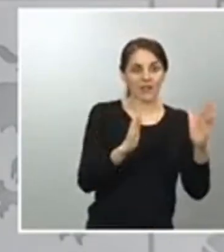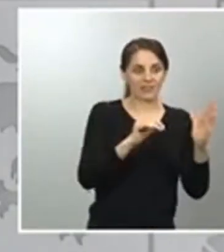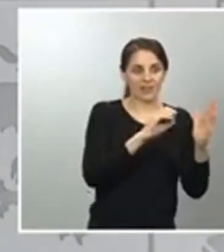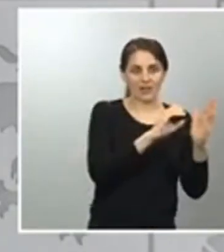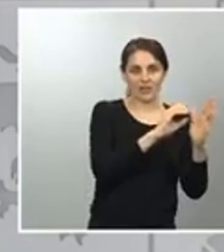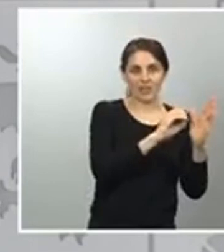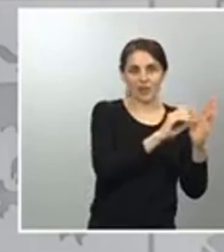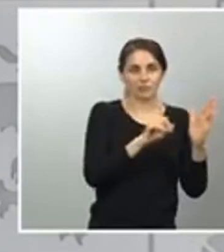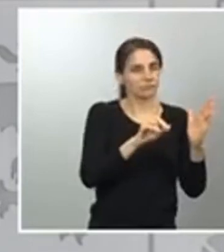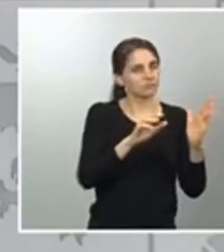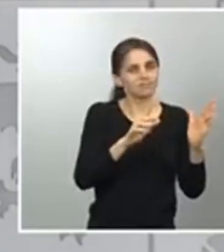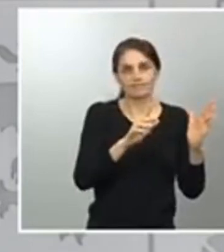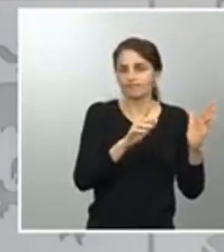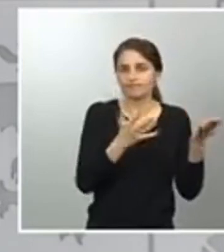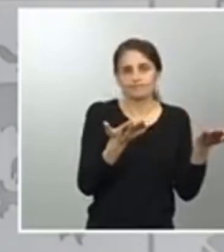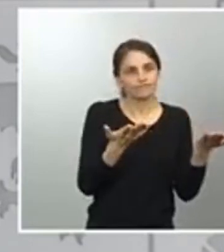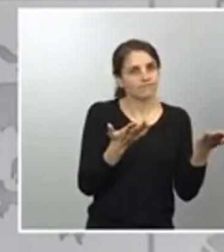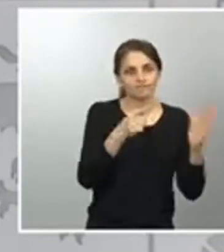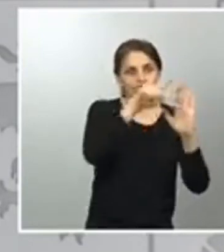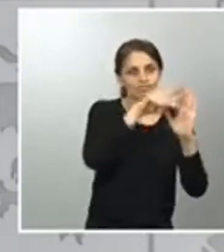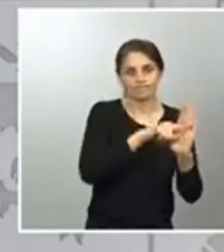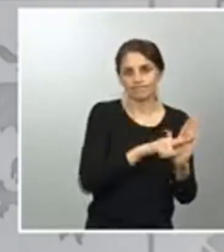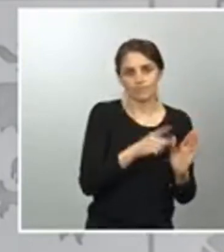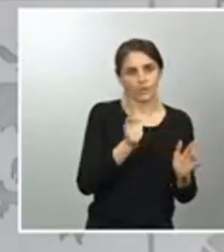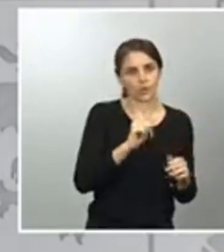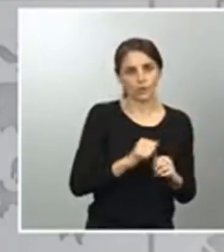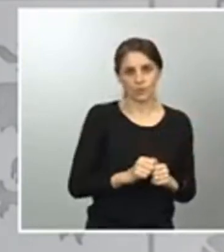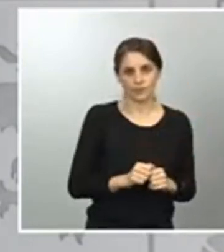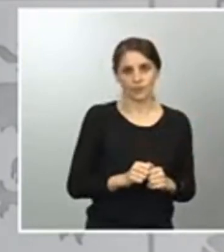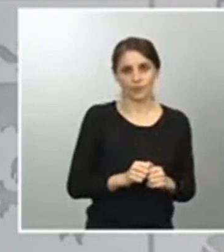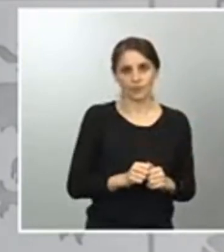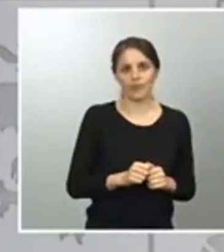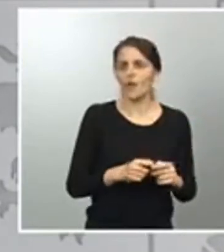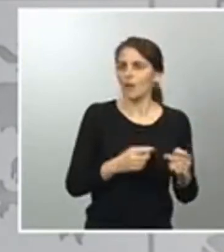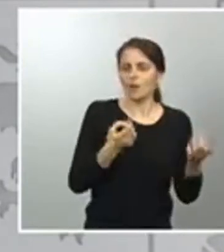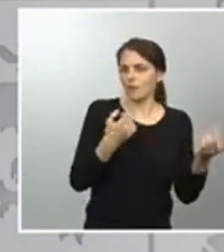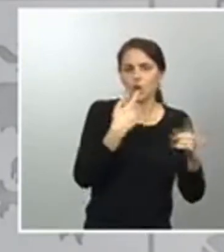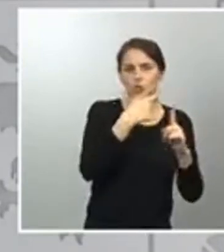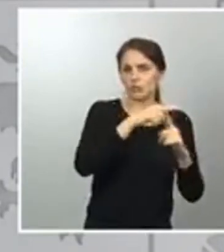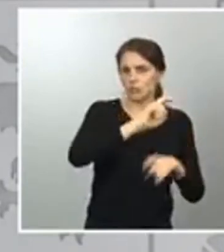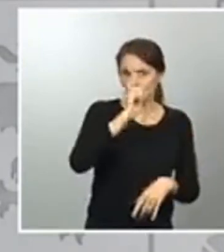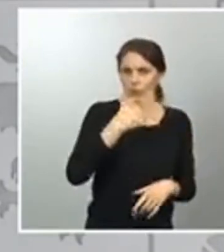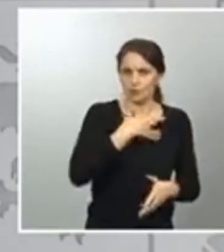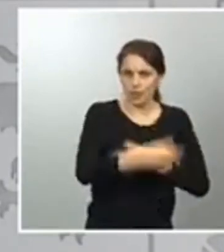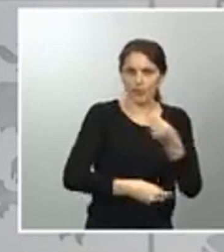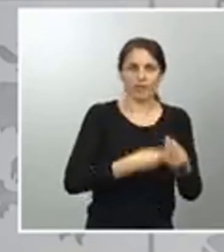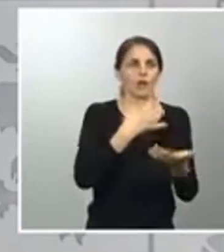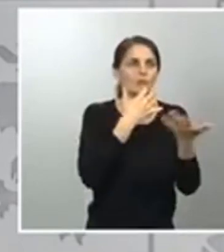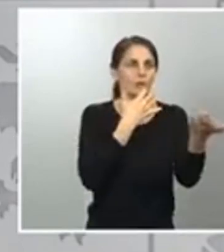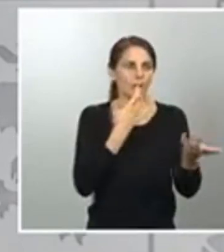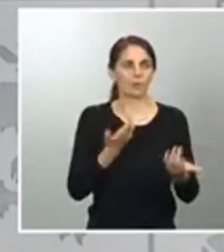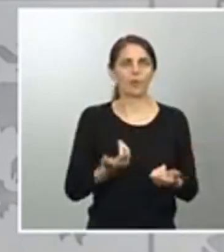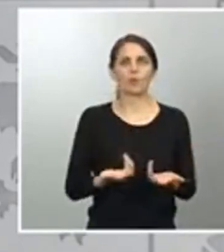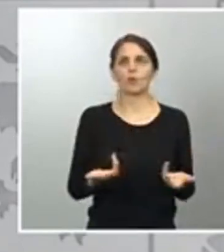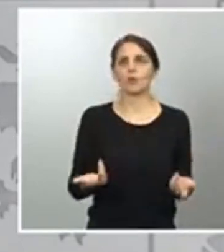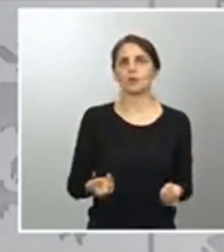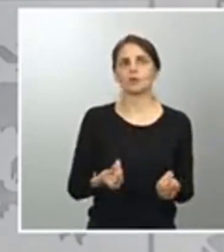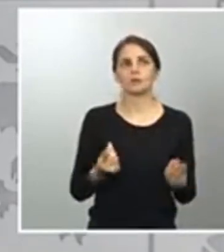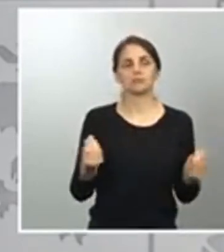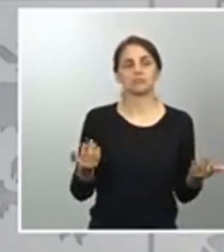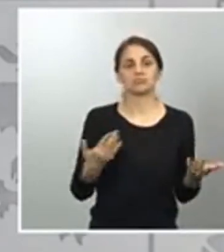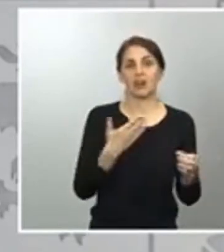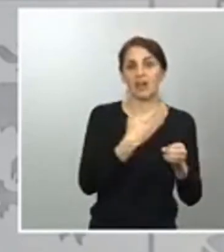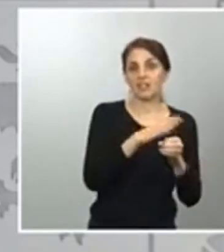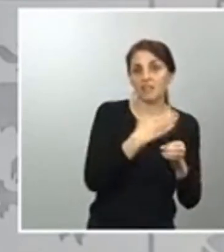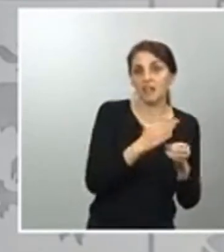Lo que están contemplados son otro tipo de actividades en las que a lo mejor pues, se puede ir a tomar pues una cerveza o un